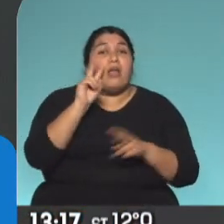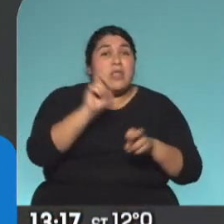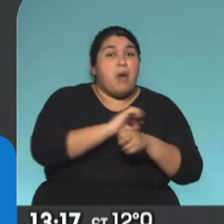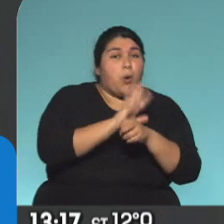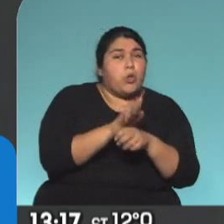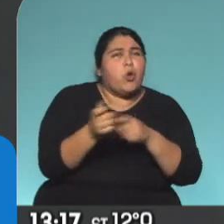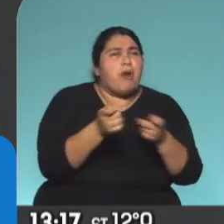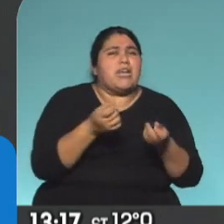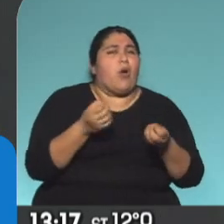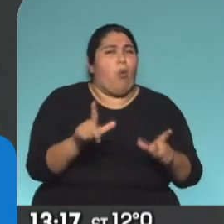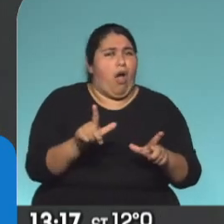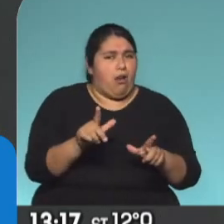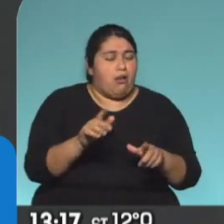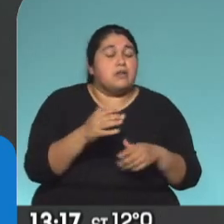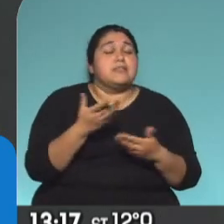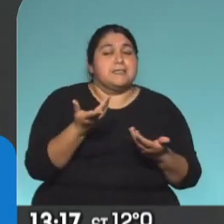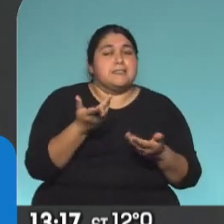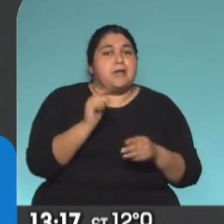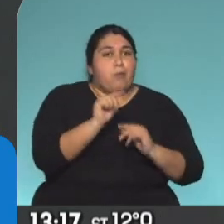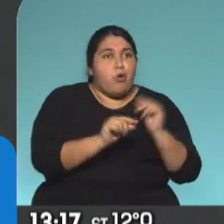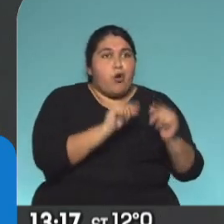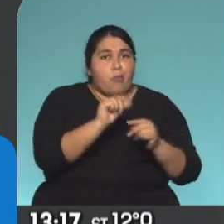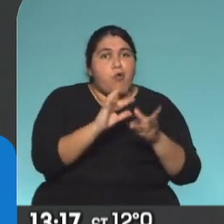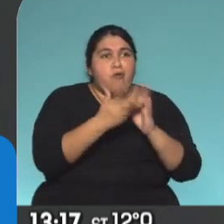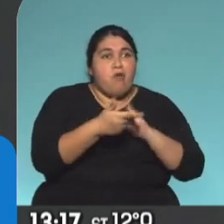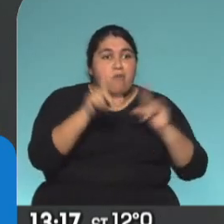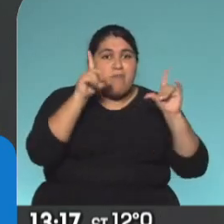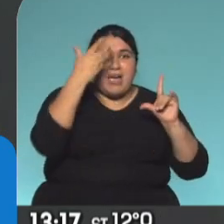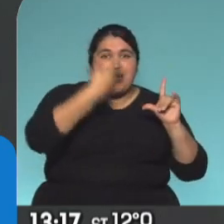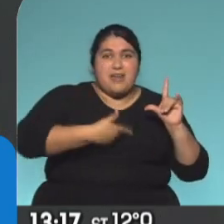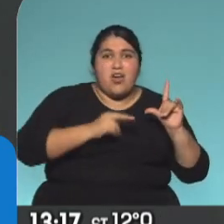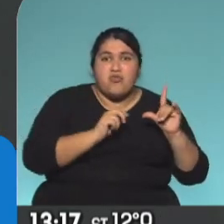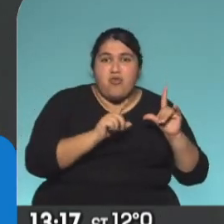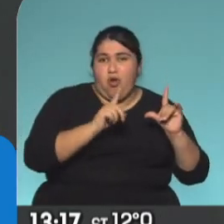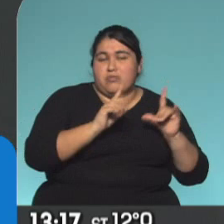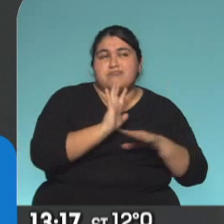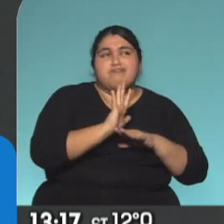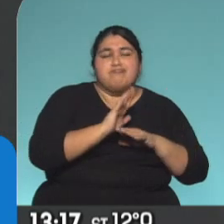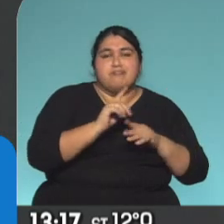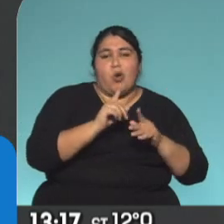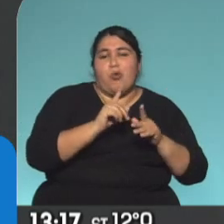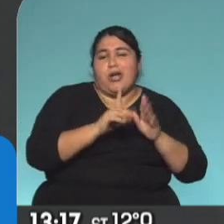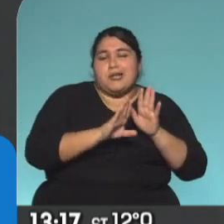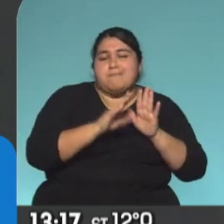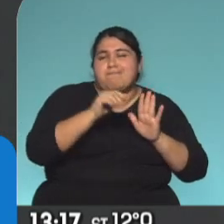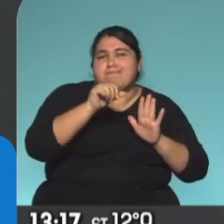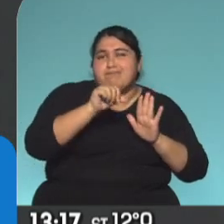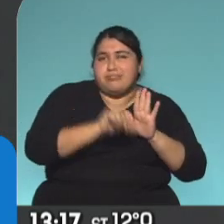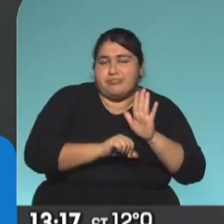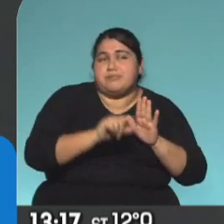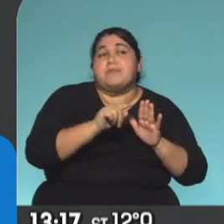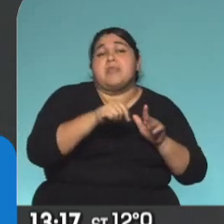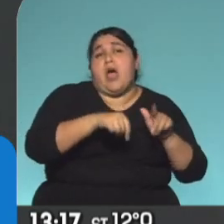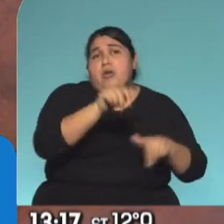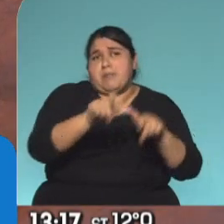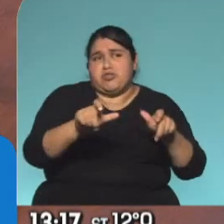en ese lapso incrementaron la imagen pública, producto, yo creo que de que hay como una especie de humanización